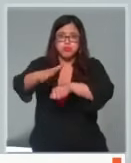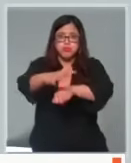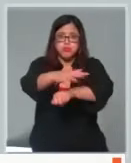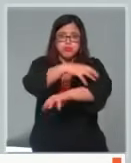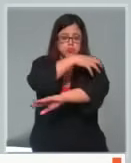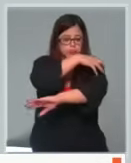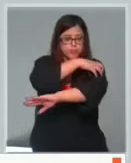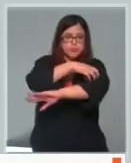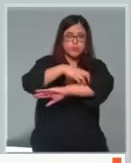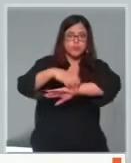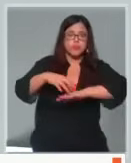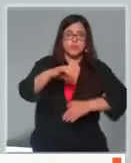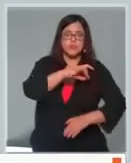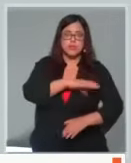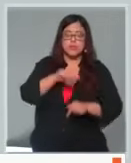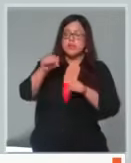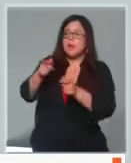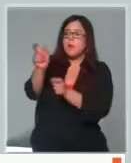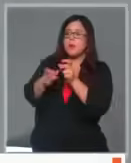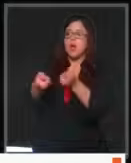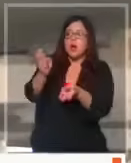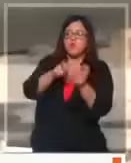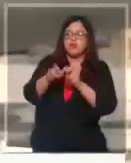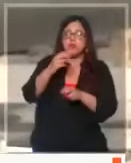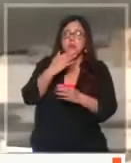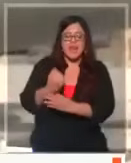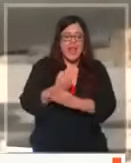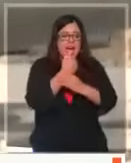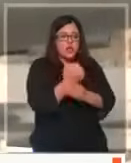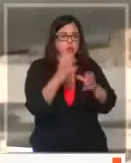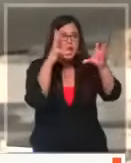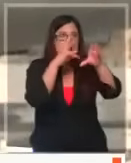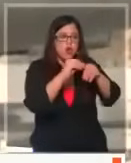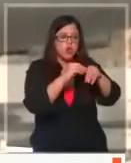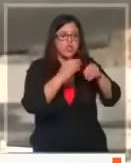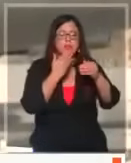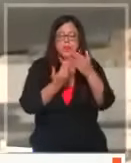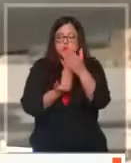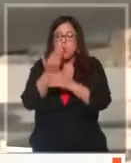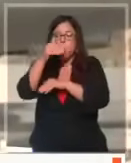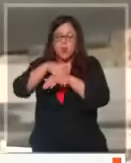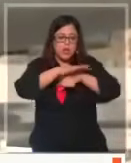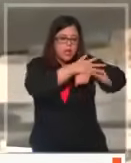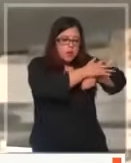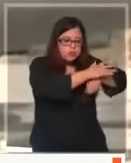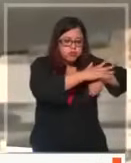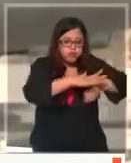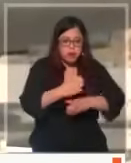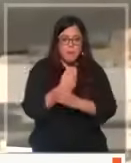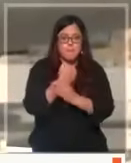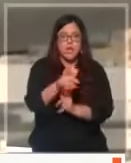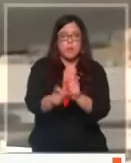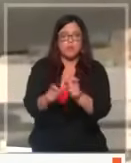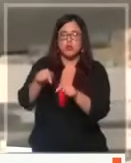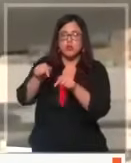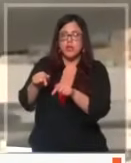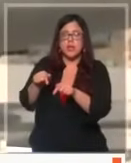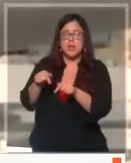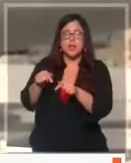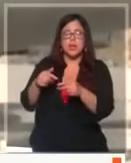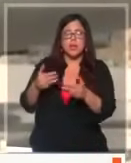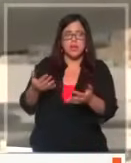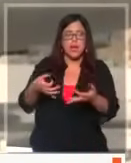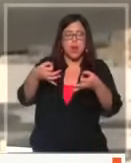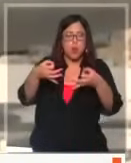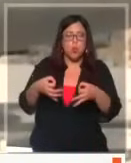Chile. Transporte pasajero, realizar rescate en condiciones nocturnas y diurnas, siendo un aporte a lo que